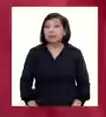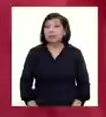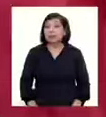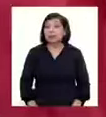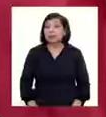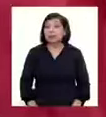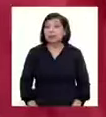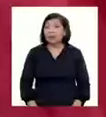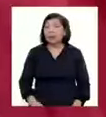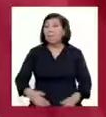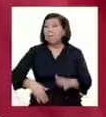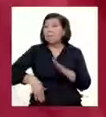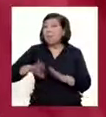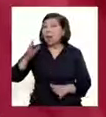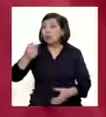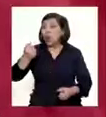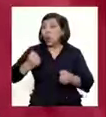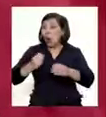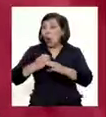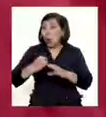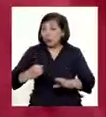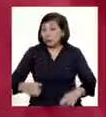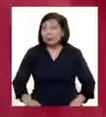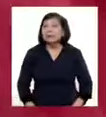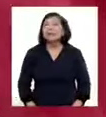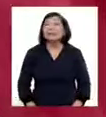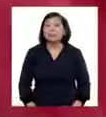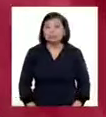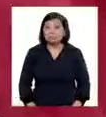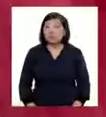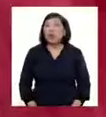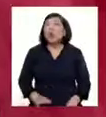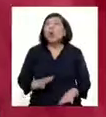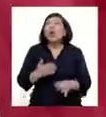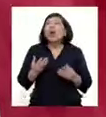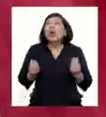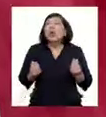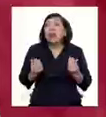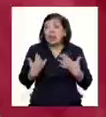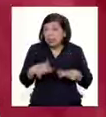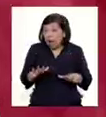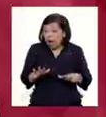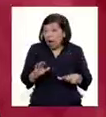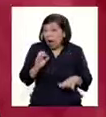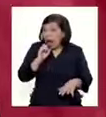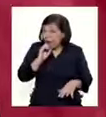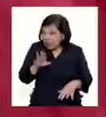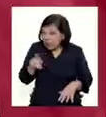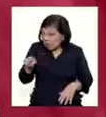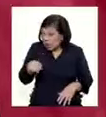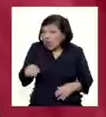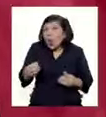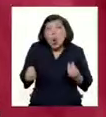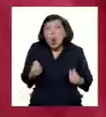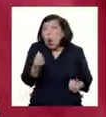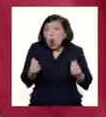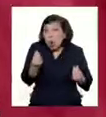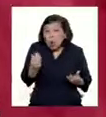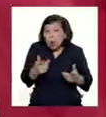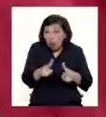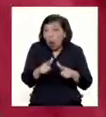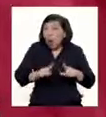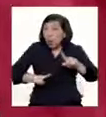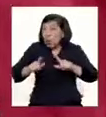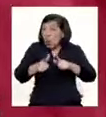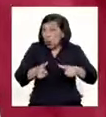del mayor número de transportistas, ¿no? Respecto a ello, ¿han tenido algún tipo de información? ¿Cómo se ha visto? Igual, en algunos lugares